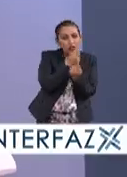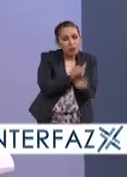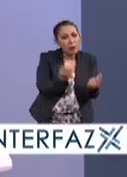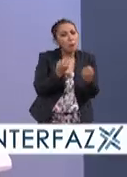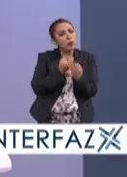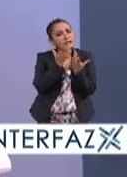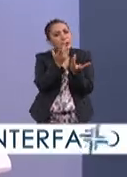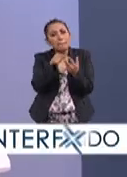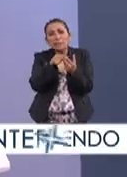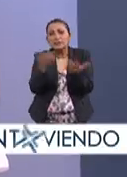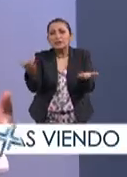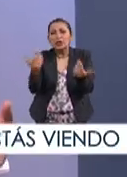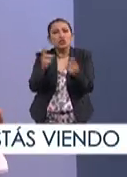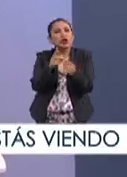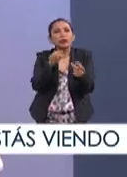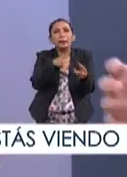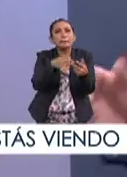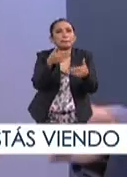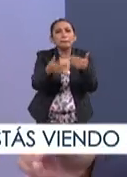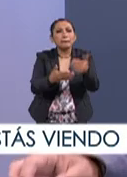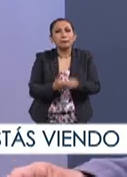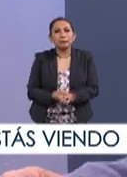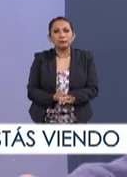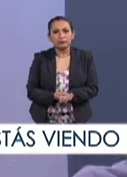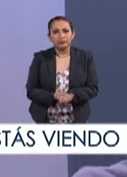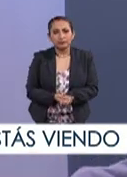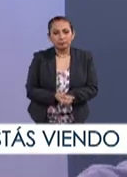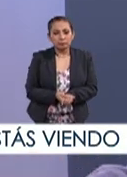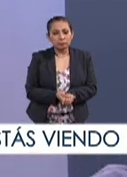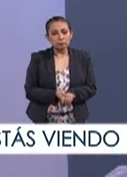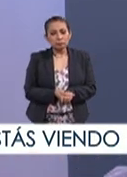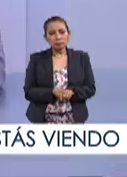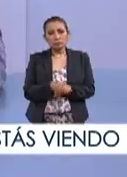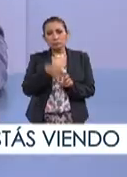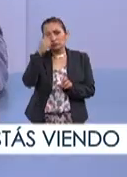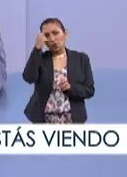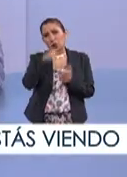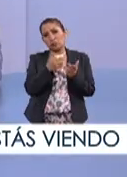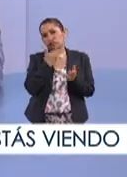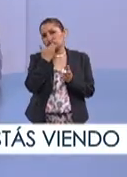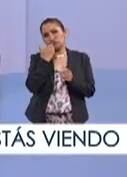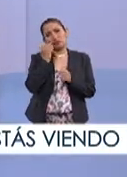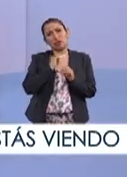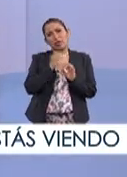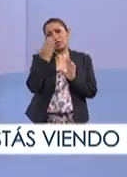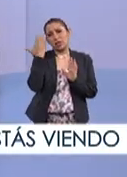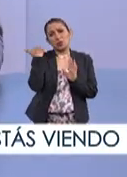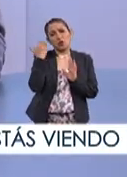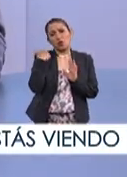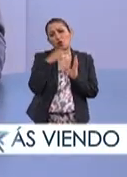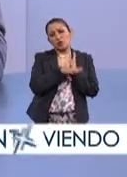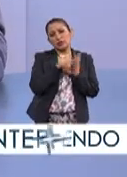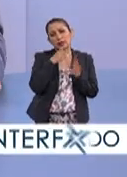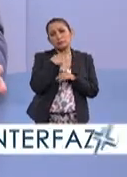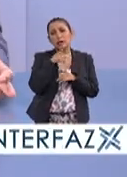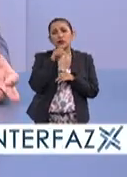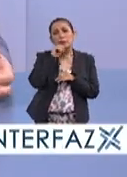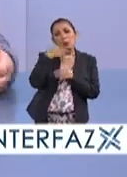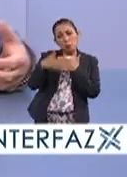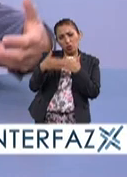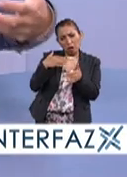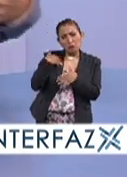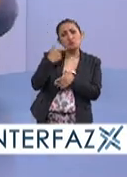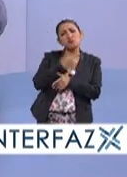la poesía empiece? ¿Por dónde empezar? Bueno, pues yo creo en la tradición, pero también creo en la